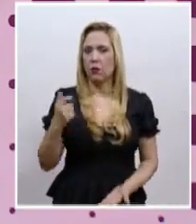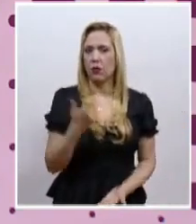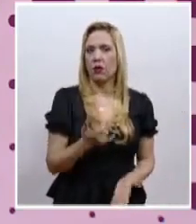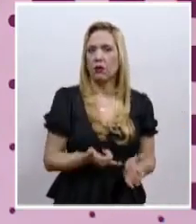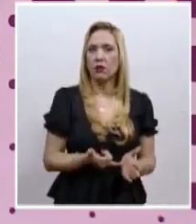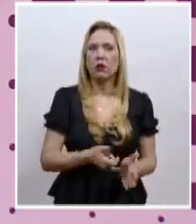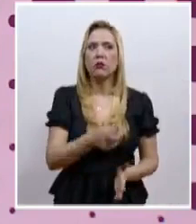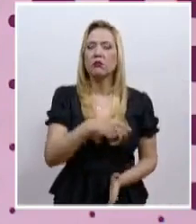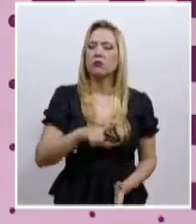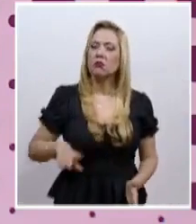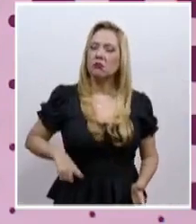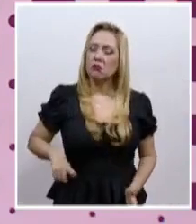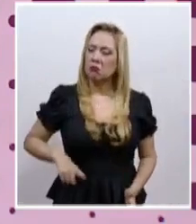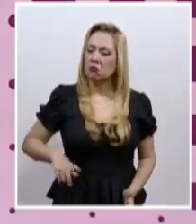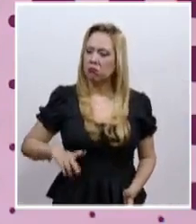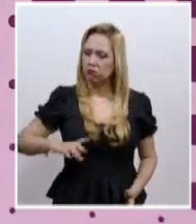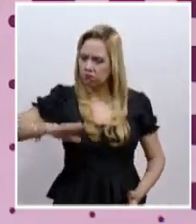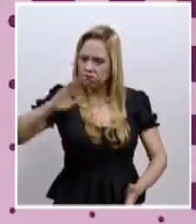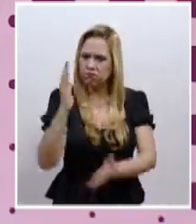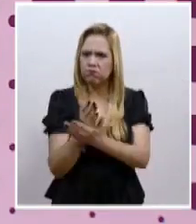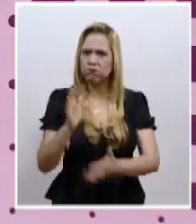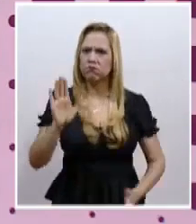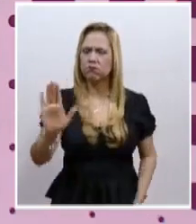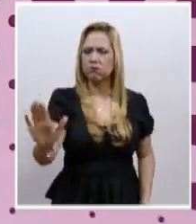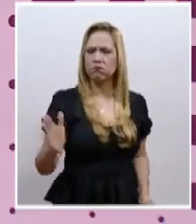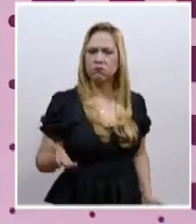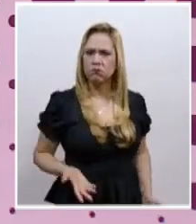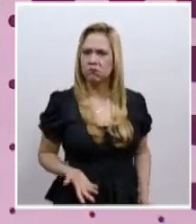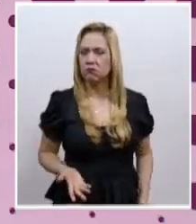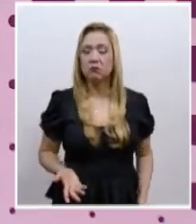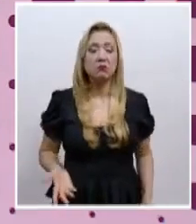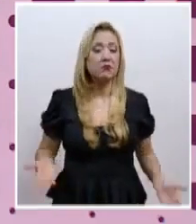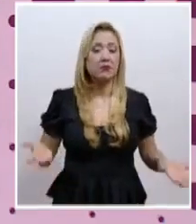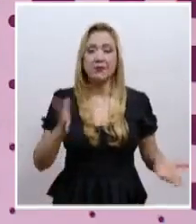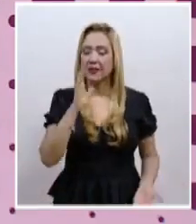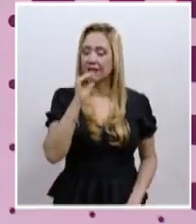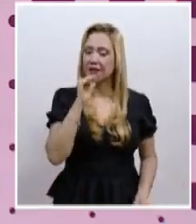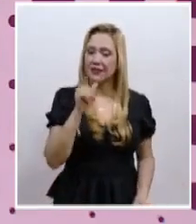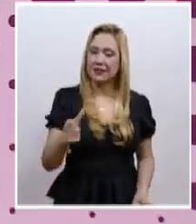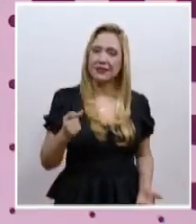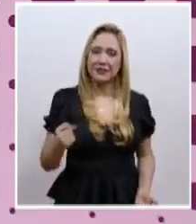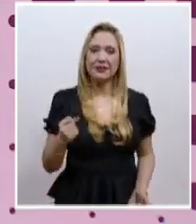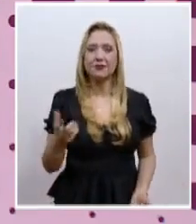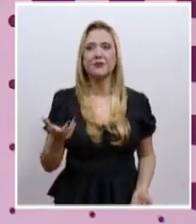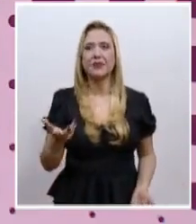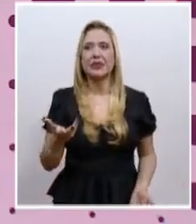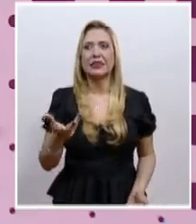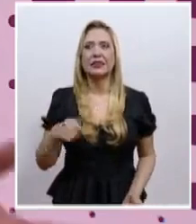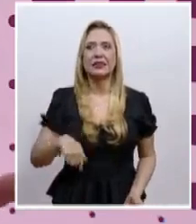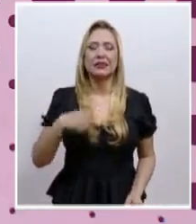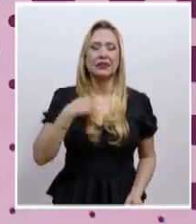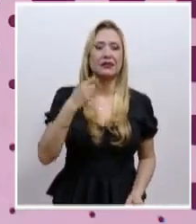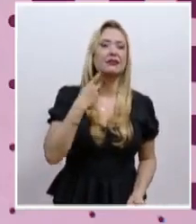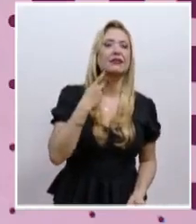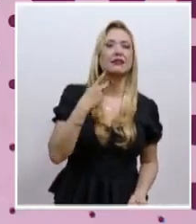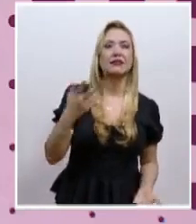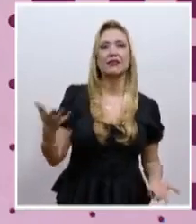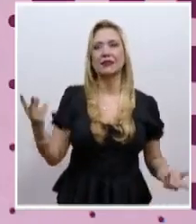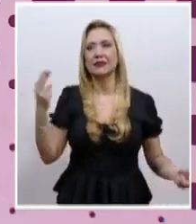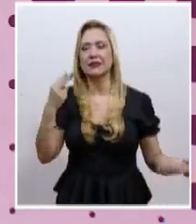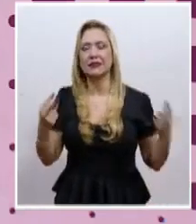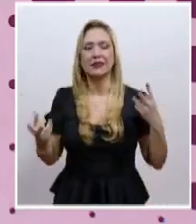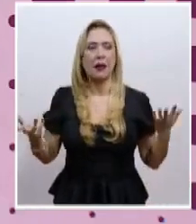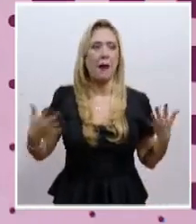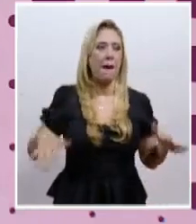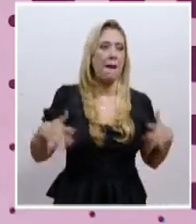Estado no ha sido todavía capaz de someter, digamos, a la formalidad por costos políticos, por costos administrativos, etcétera, ¿no?